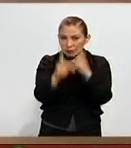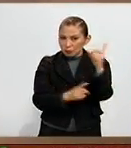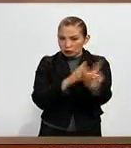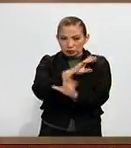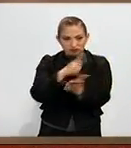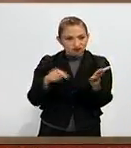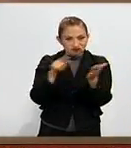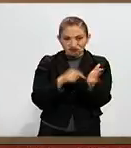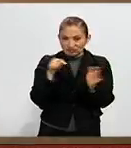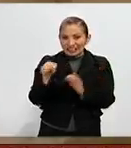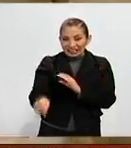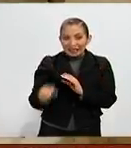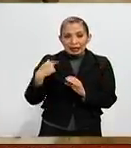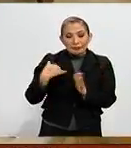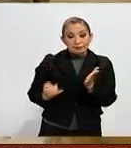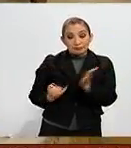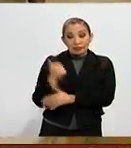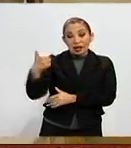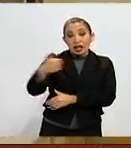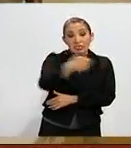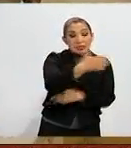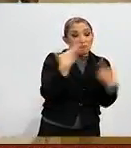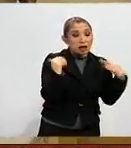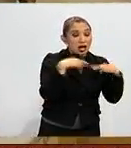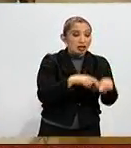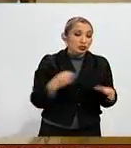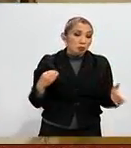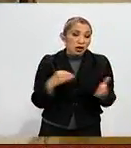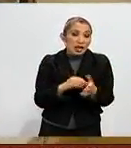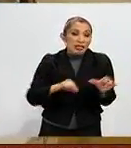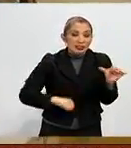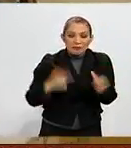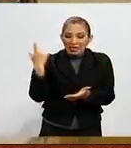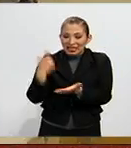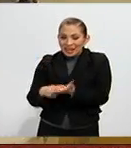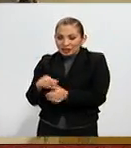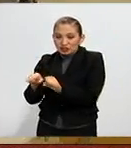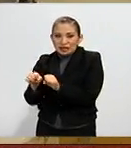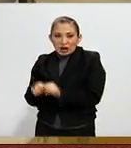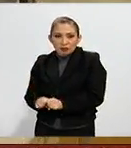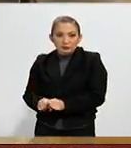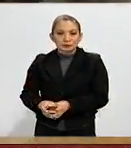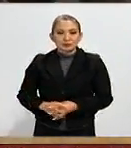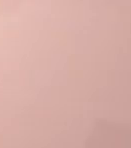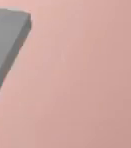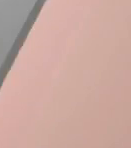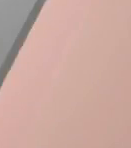libre y será decisión de cada profesor implementar actividades lúdicas durante el recreo.